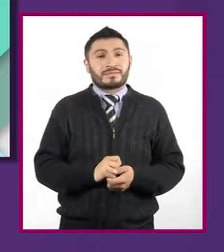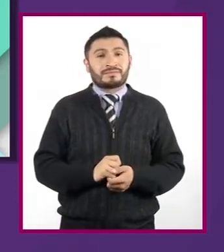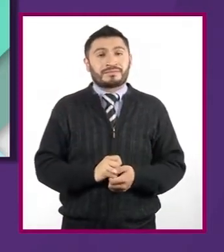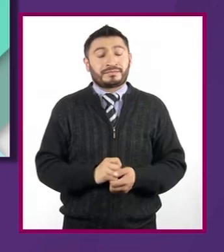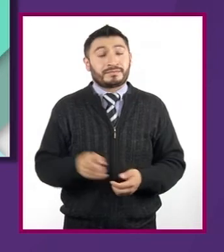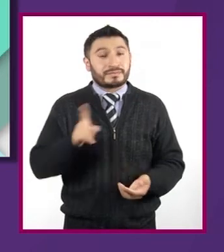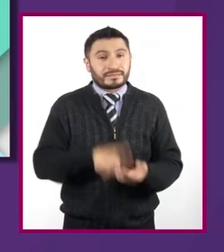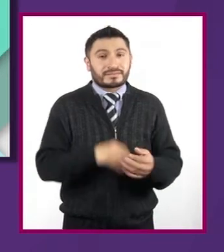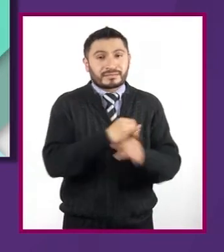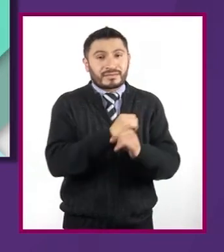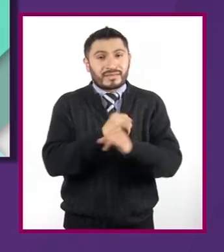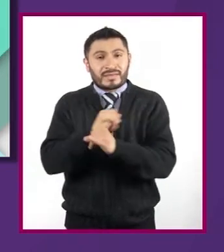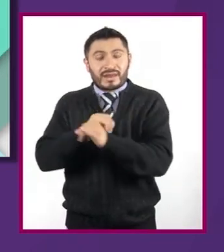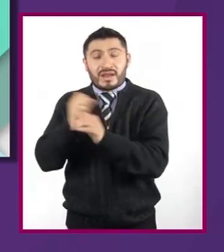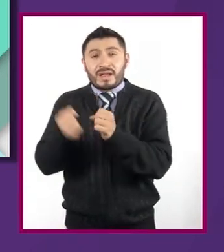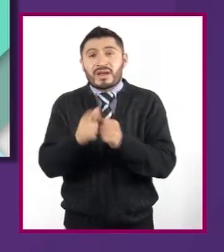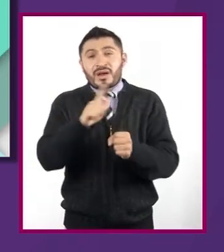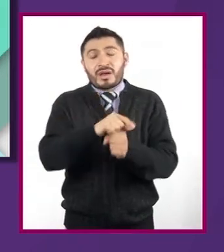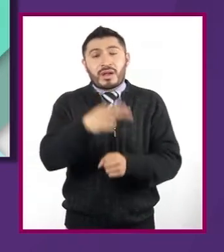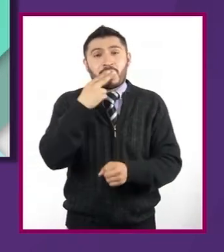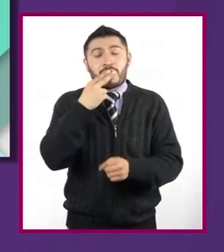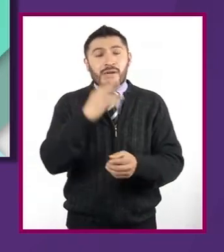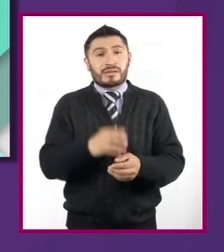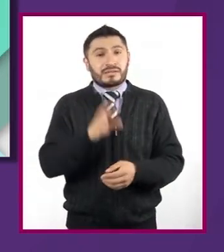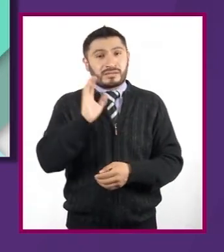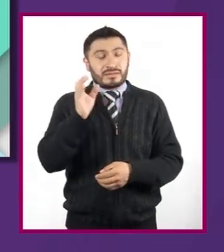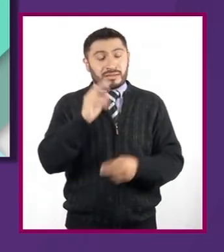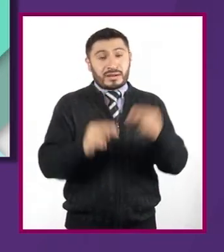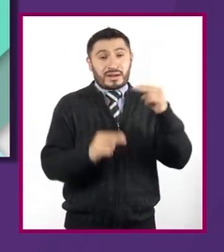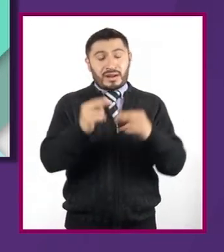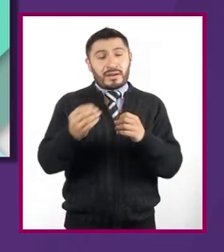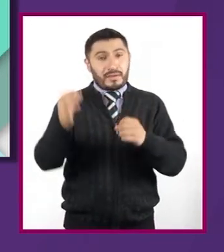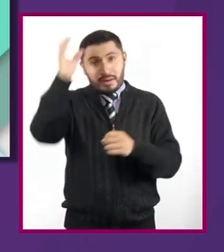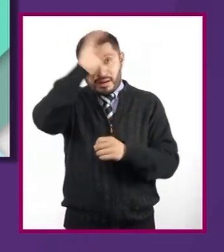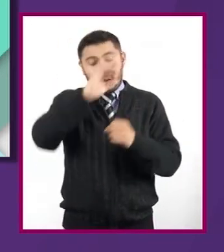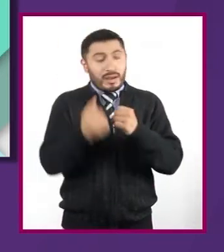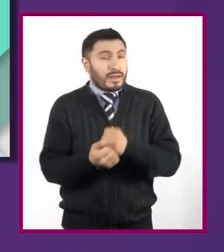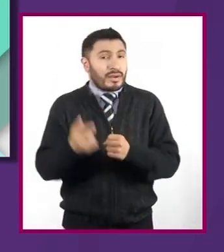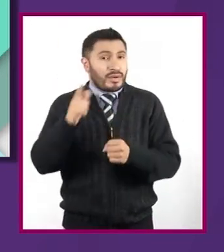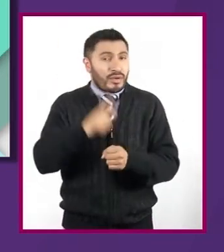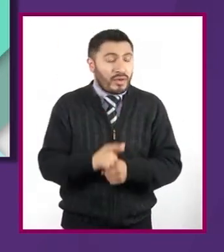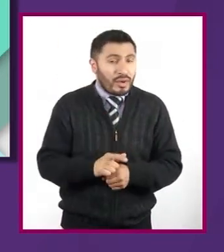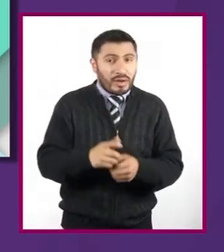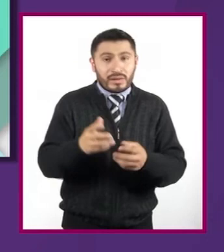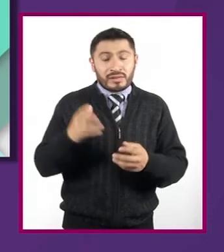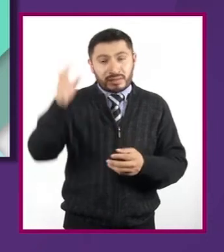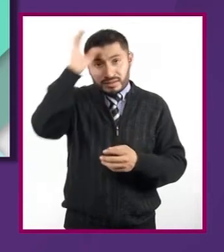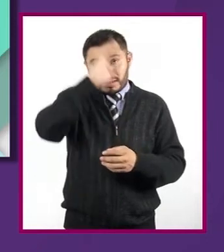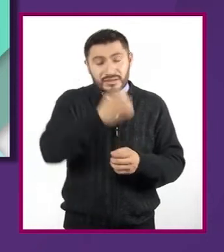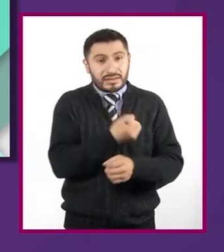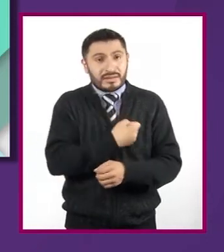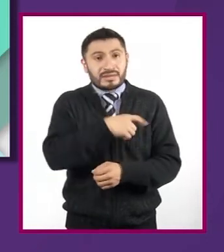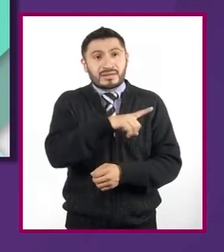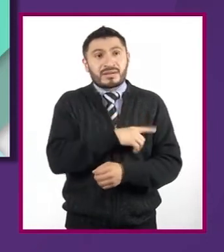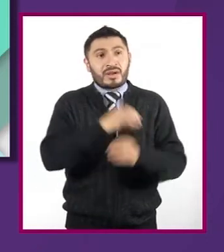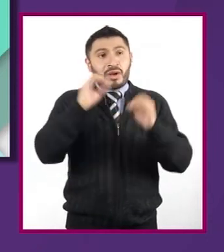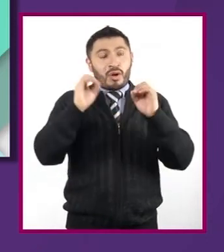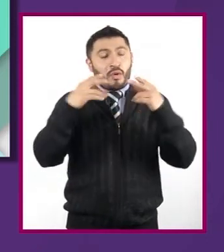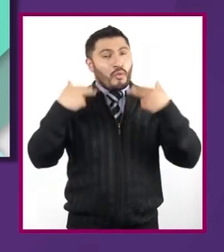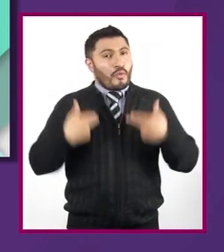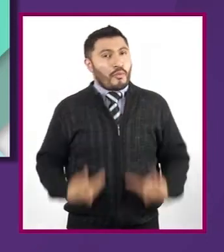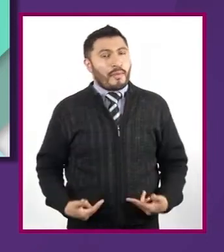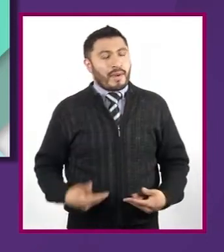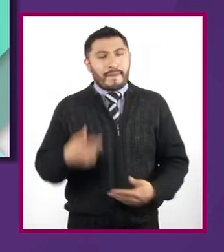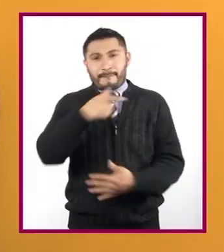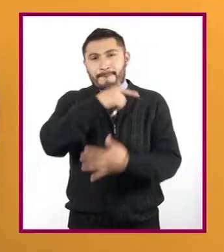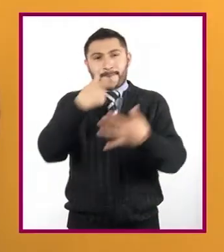la investigación social aplicada tanto a nivel de ciencias sociales como de ciencias de la salud o humanidades,